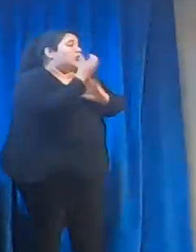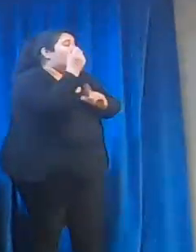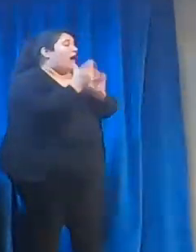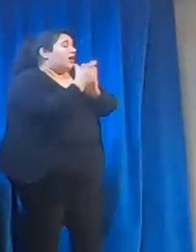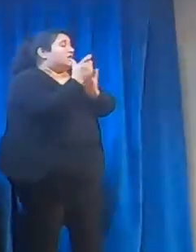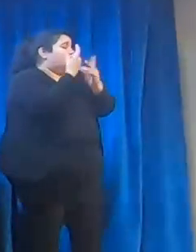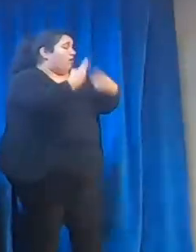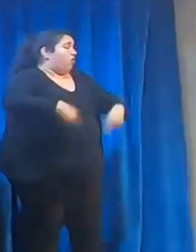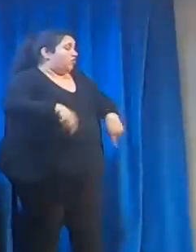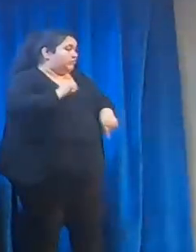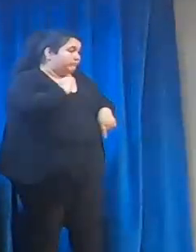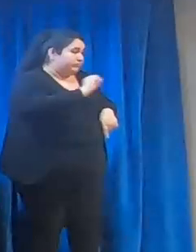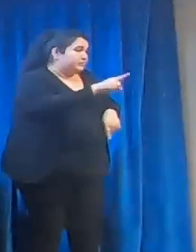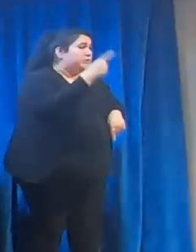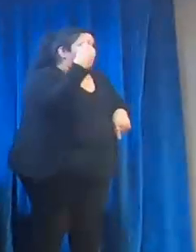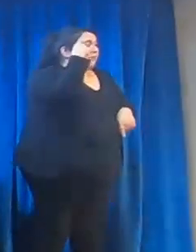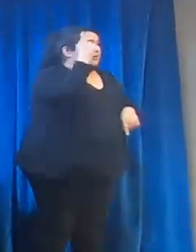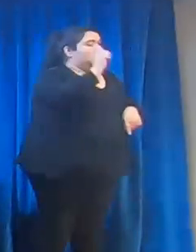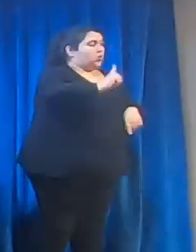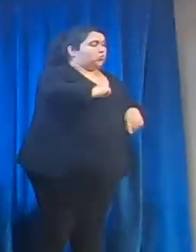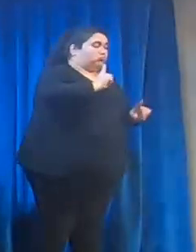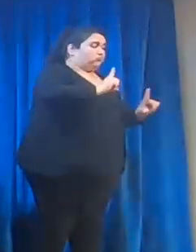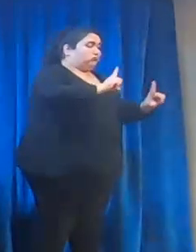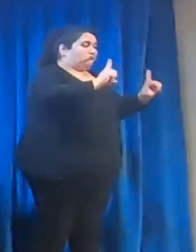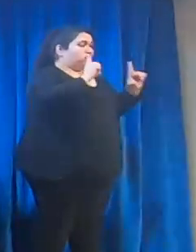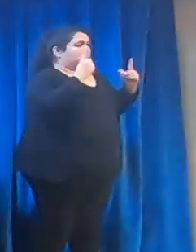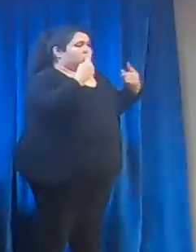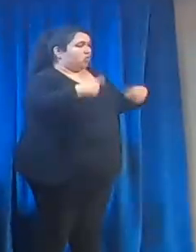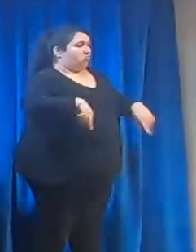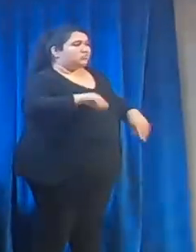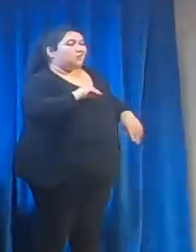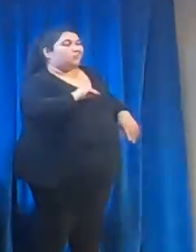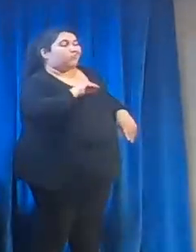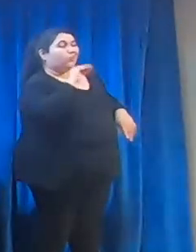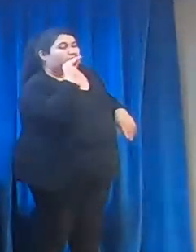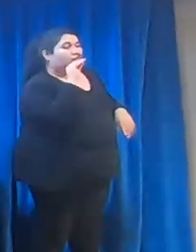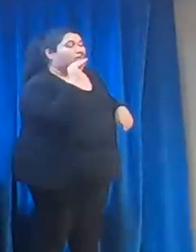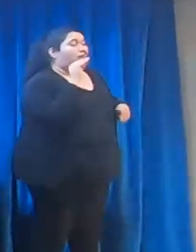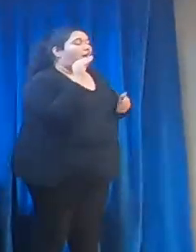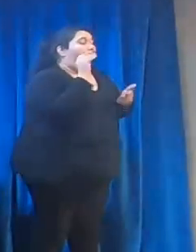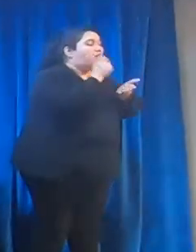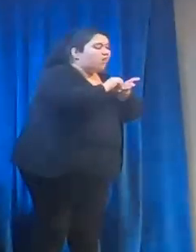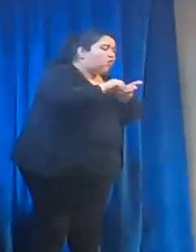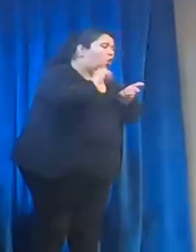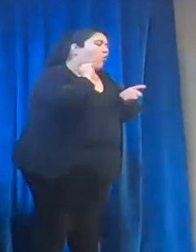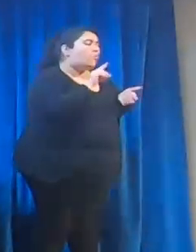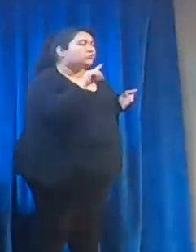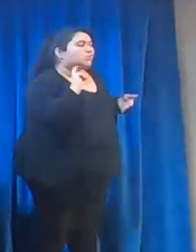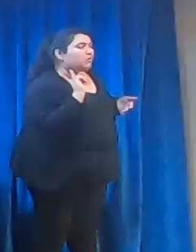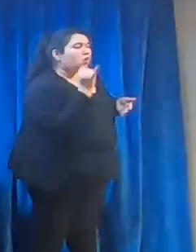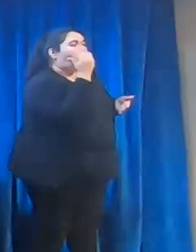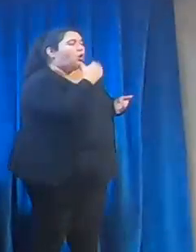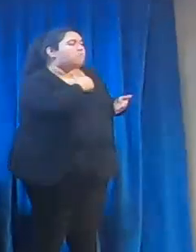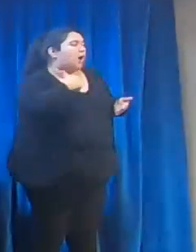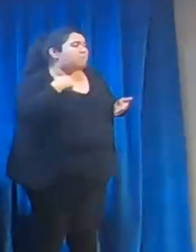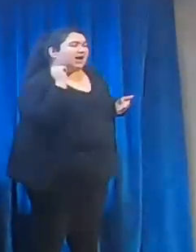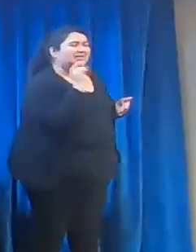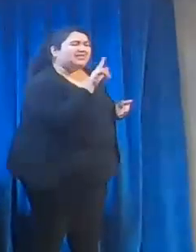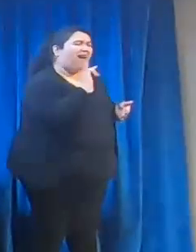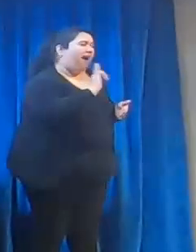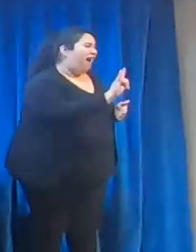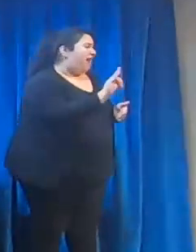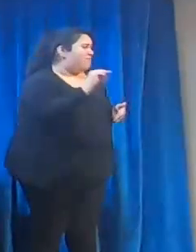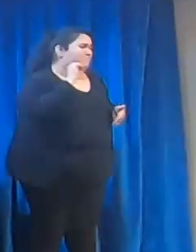cree que van a elevar la autoestima a sus hijos escribiéndole en el alfajor de la merienda, vos sos el mejor, mamá te ama, siempre